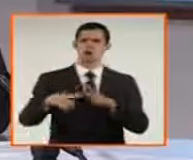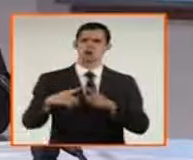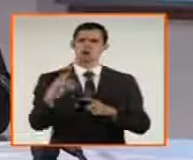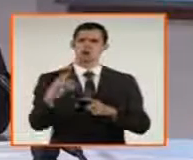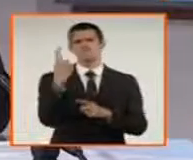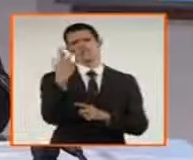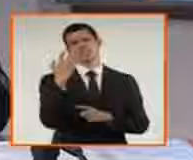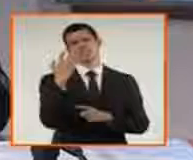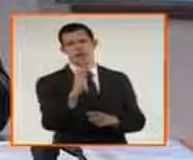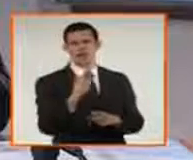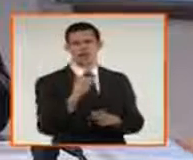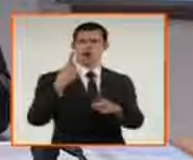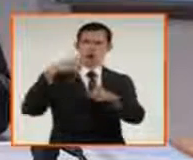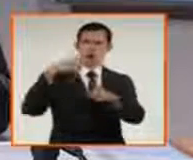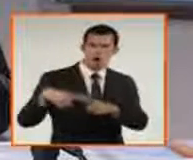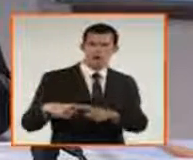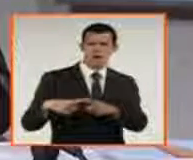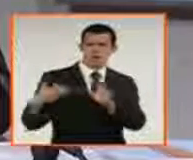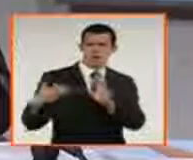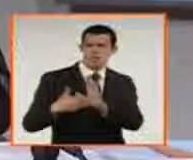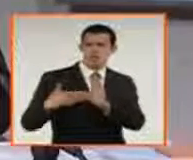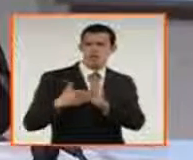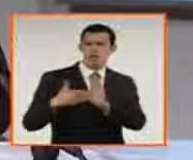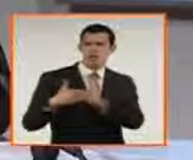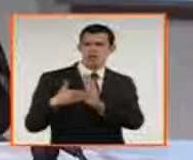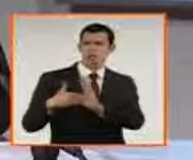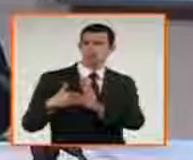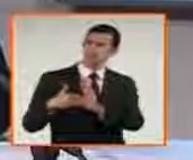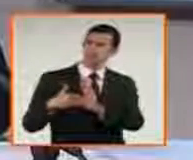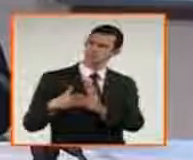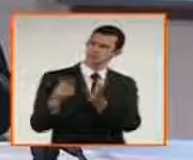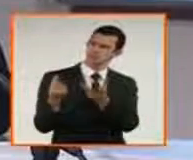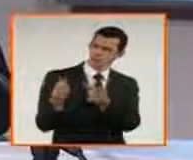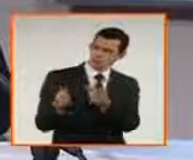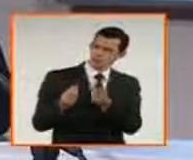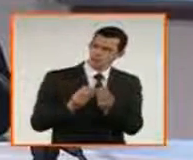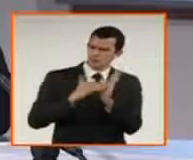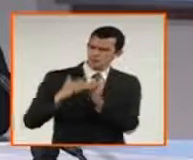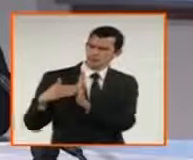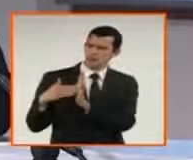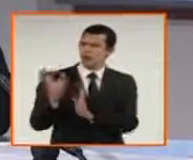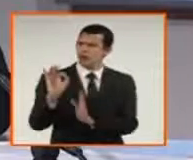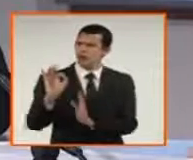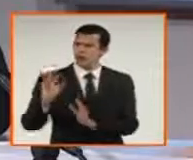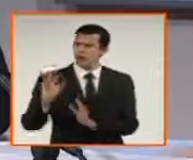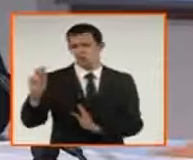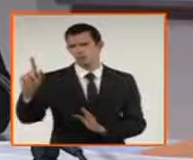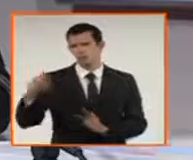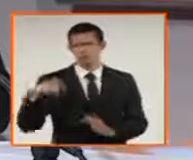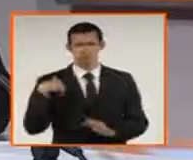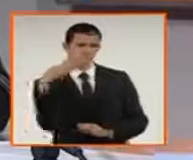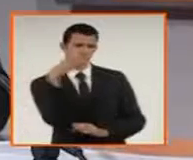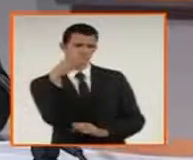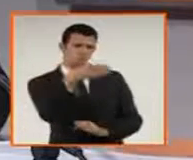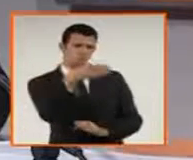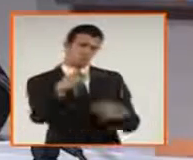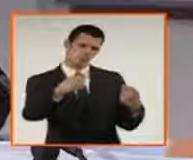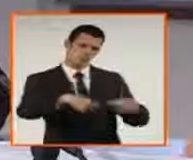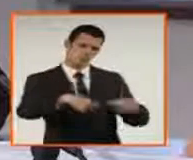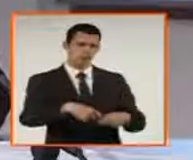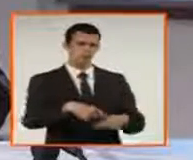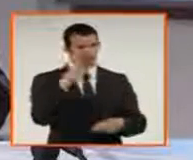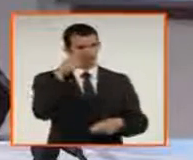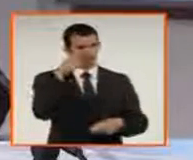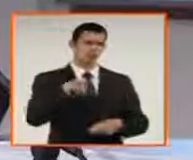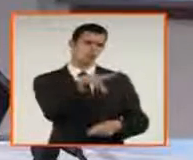puedo exigir alimentos a partir de ese momento. Salvo que por una situación de violencia familiar se haya impedido la reclamación antes. Y